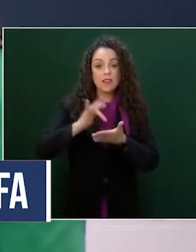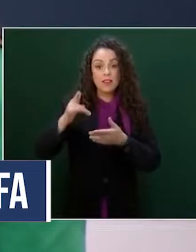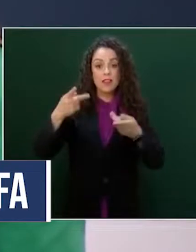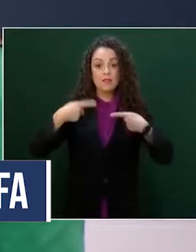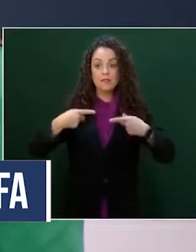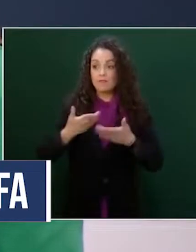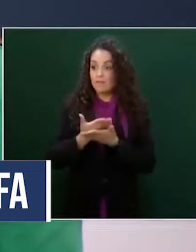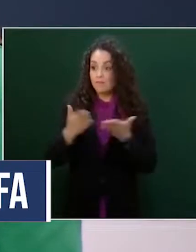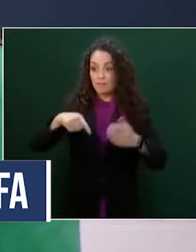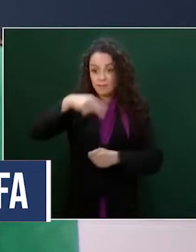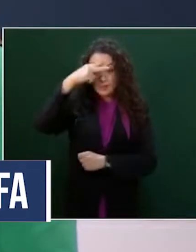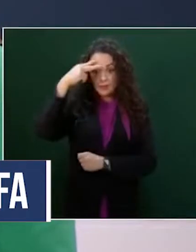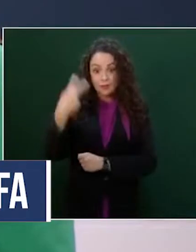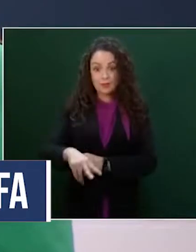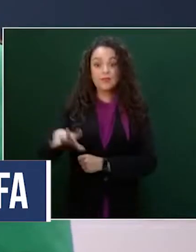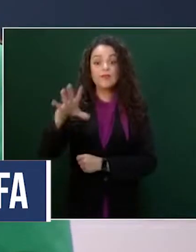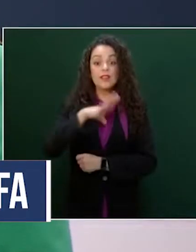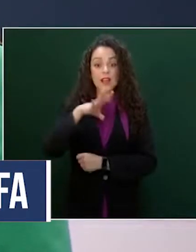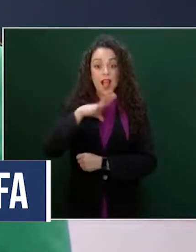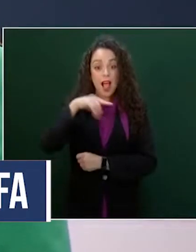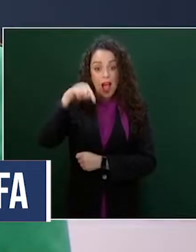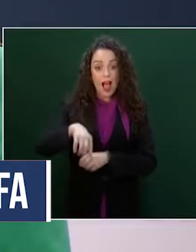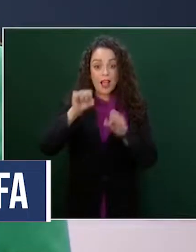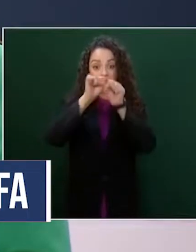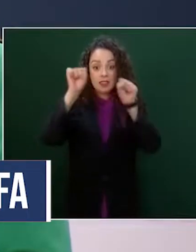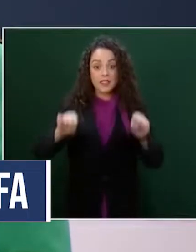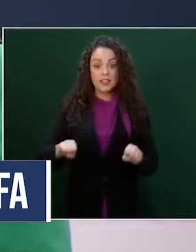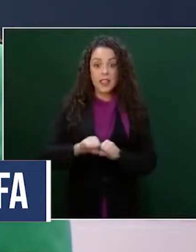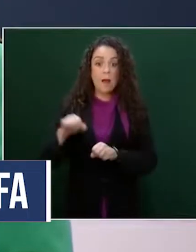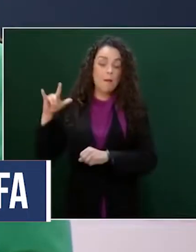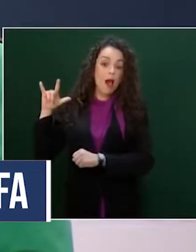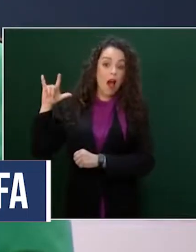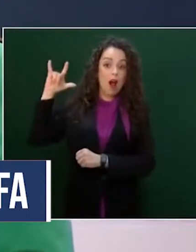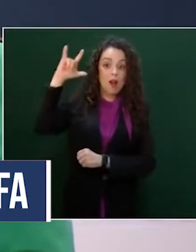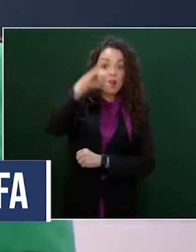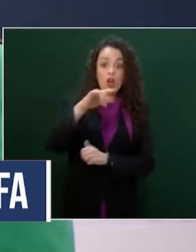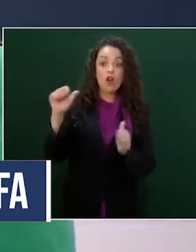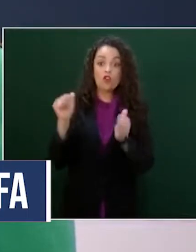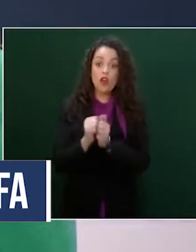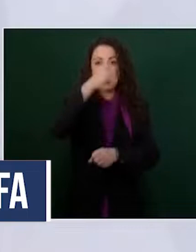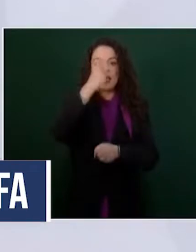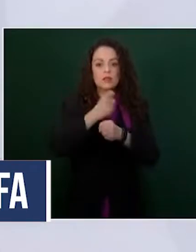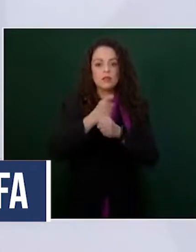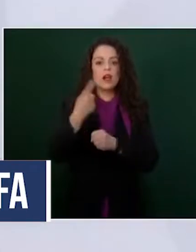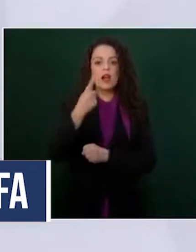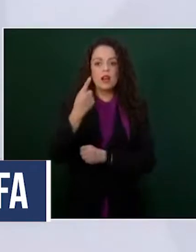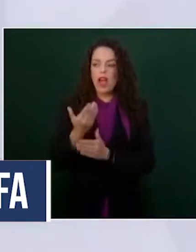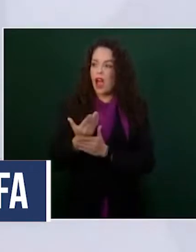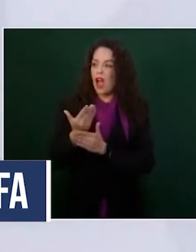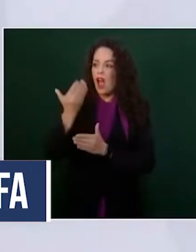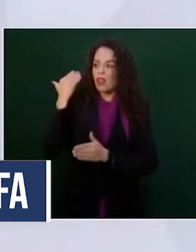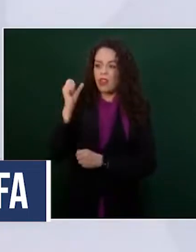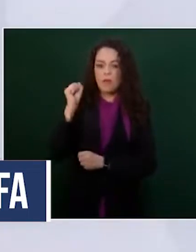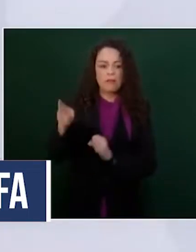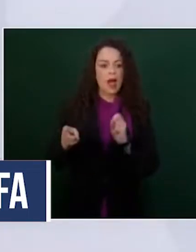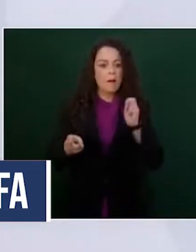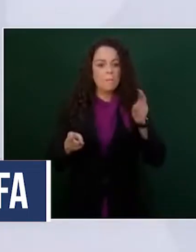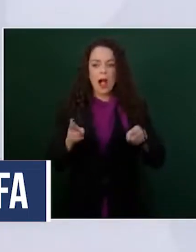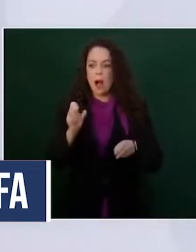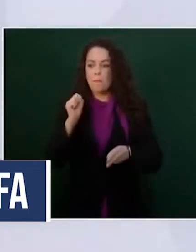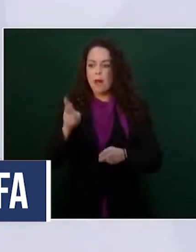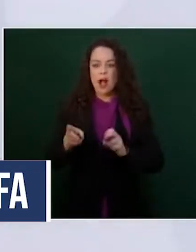tenemos un sistema aeroportuario con 3 aeropuertos. Estoy convencida